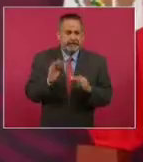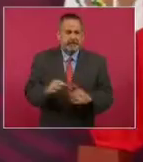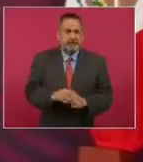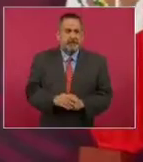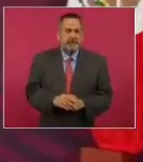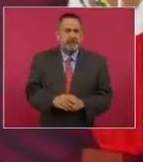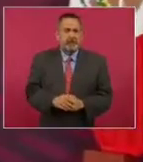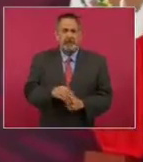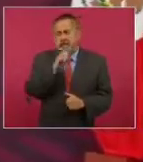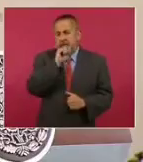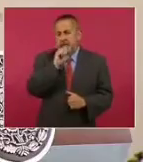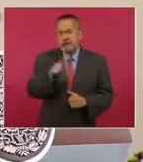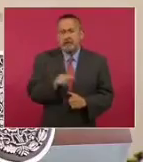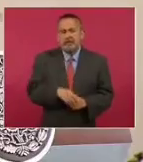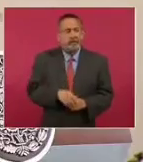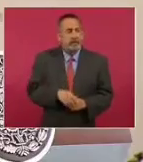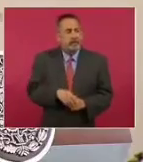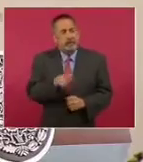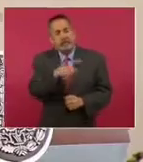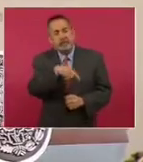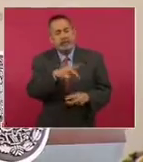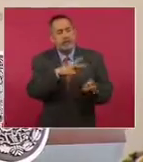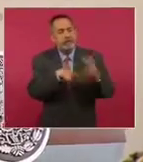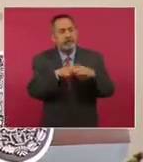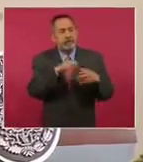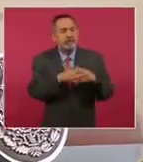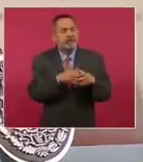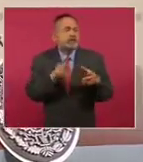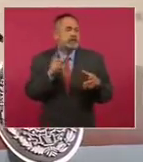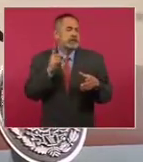y también vinieron legisladores